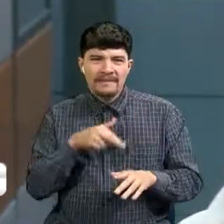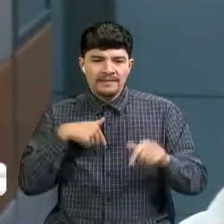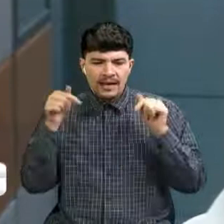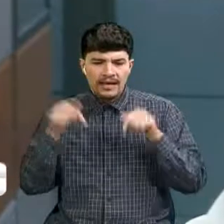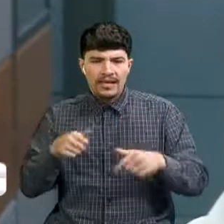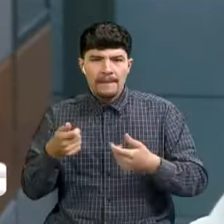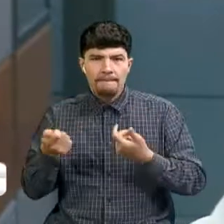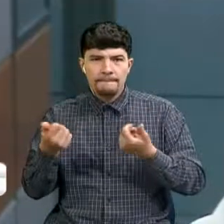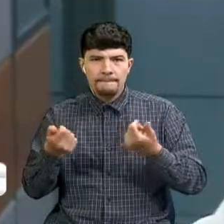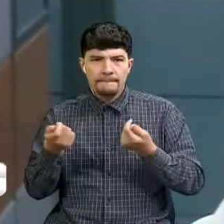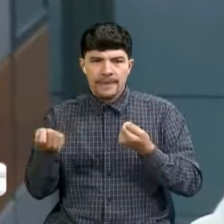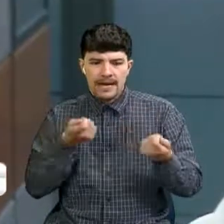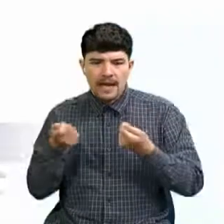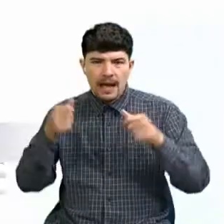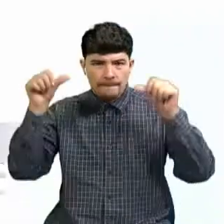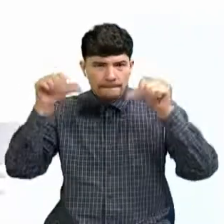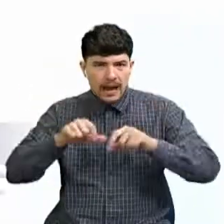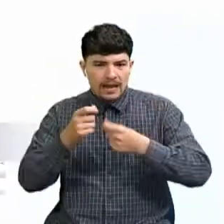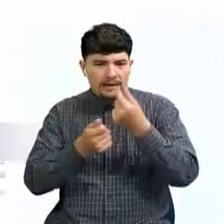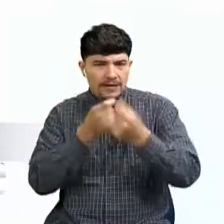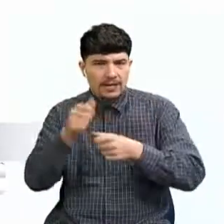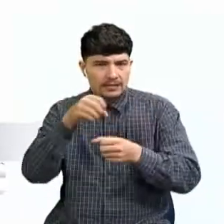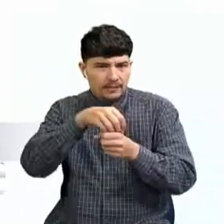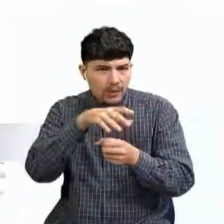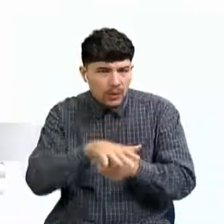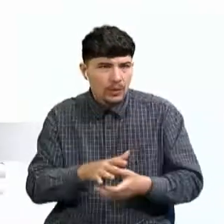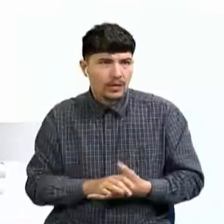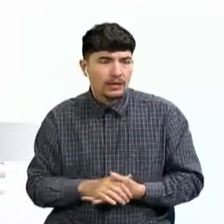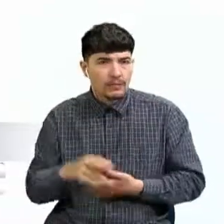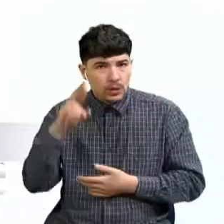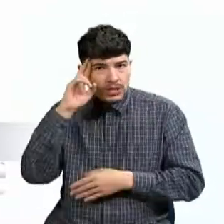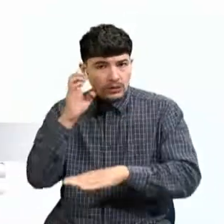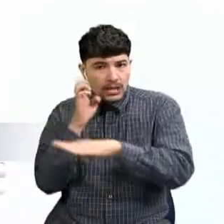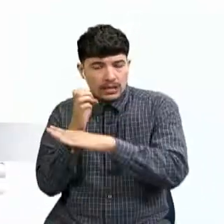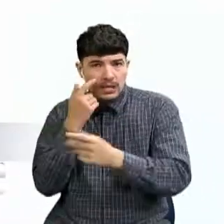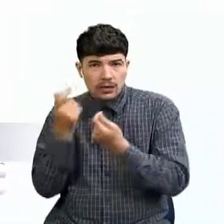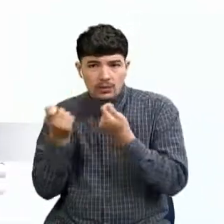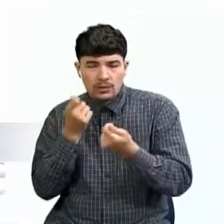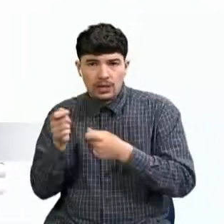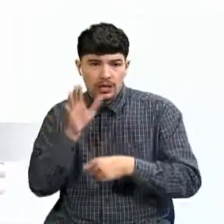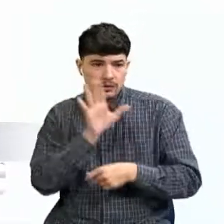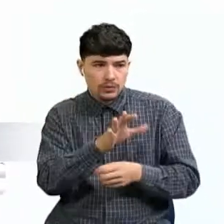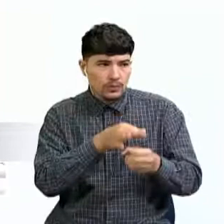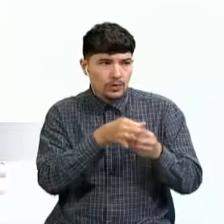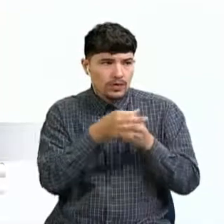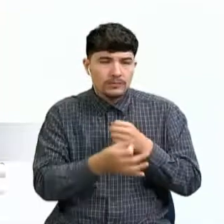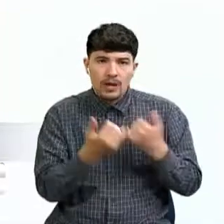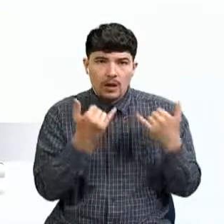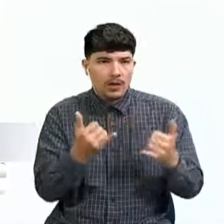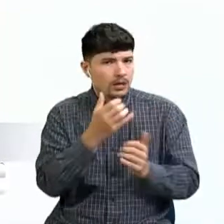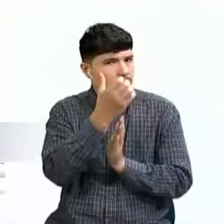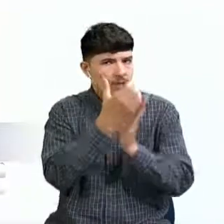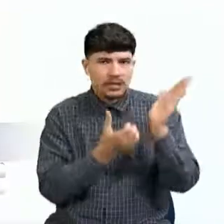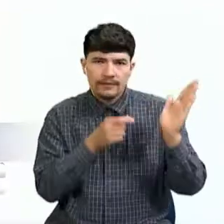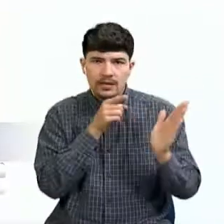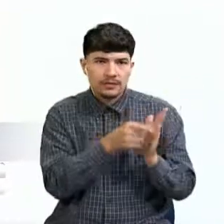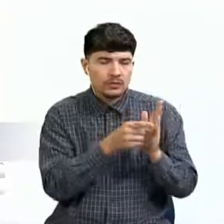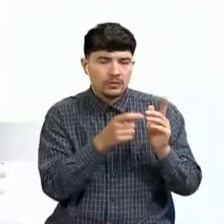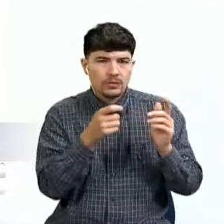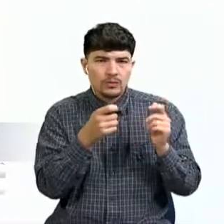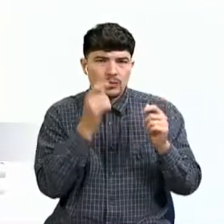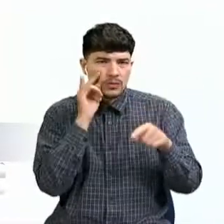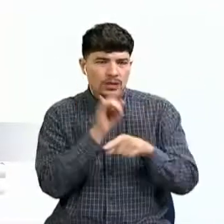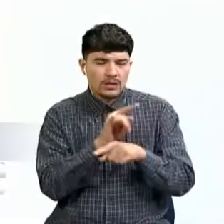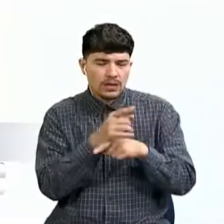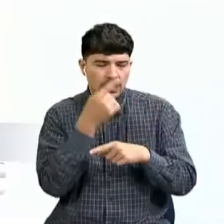manejando mal las finanzas públicas según el ente de control el municipio no fue certificado por la contraloría general de la